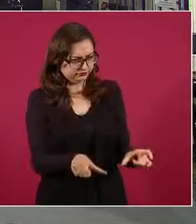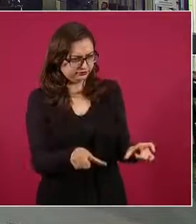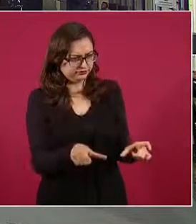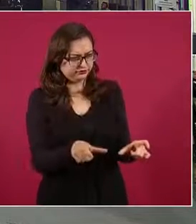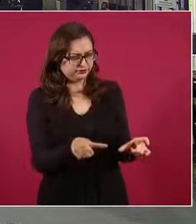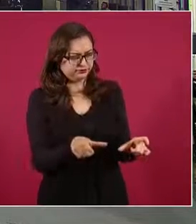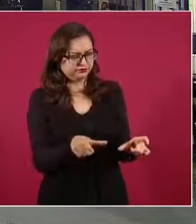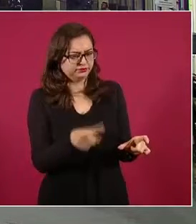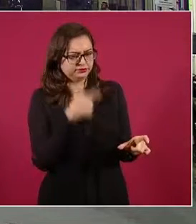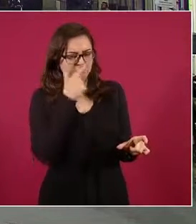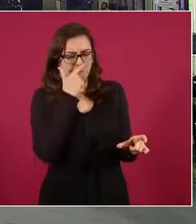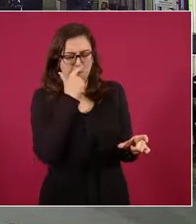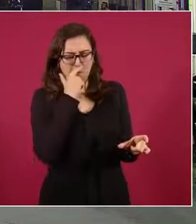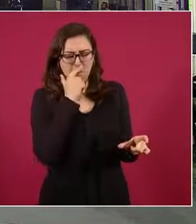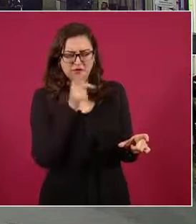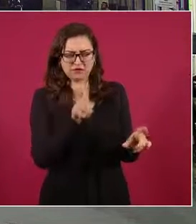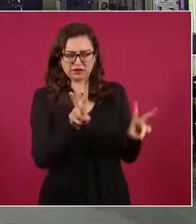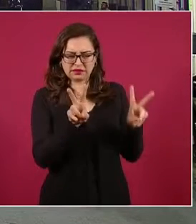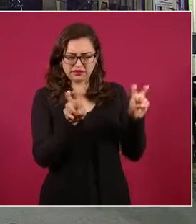Sobre.